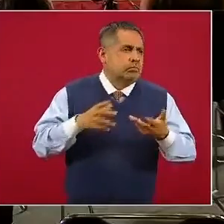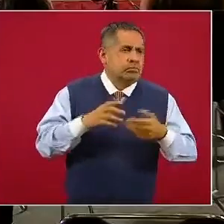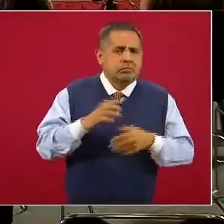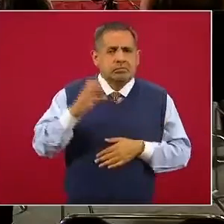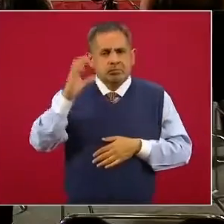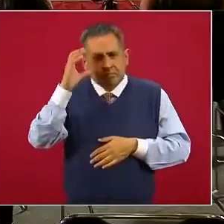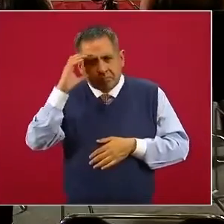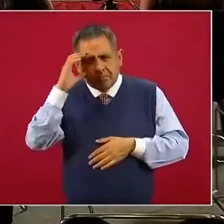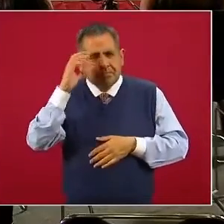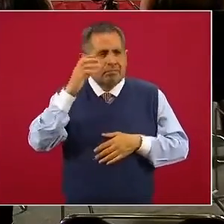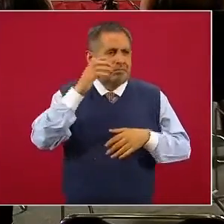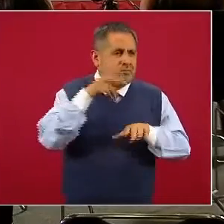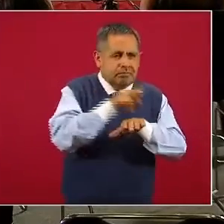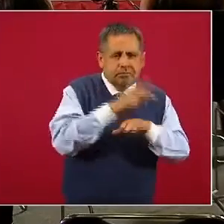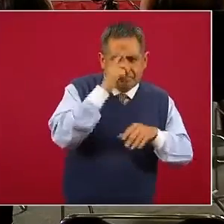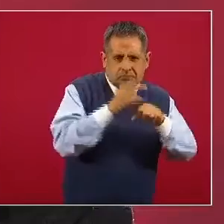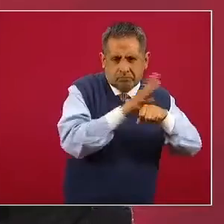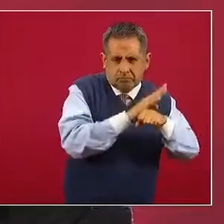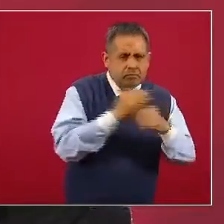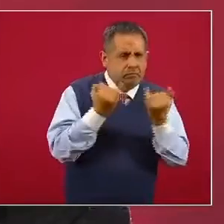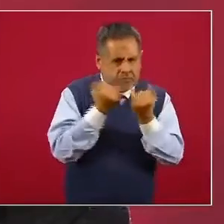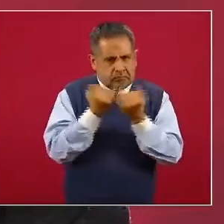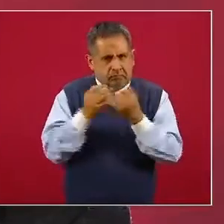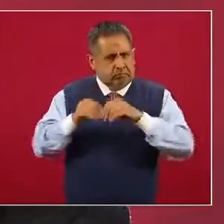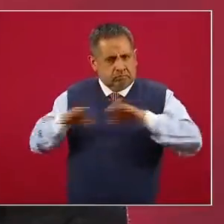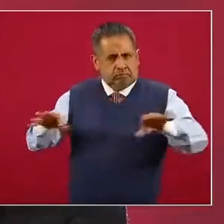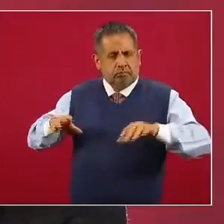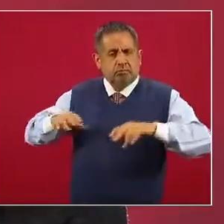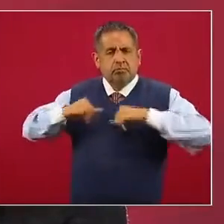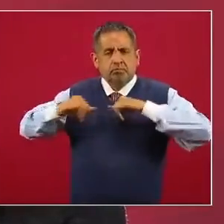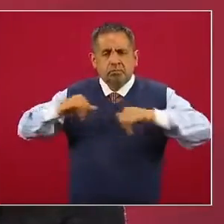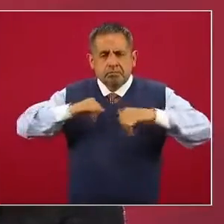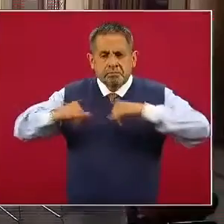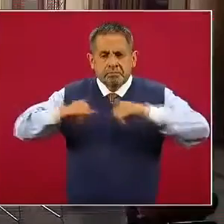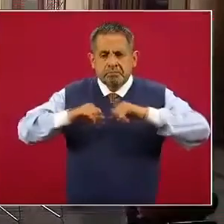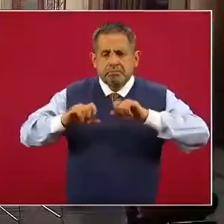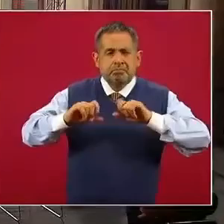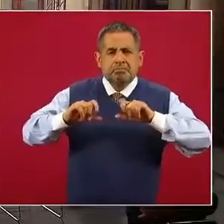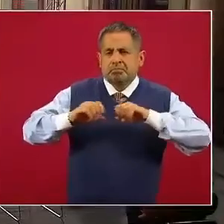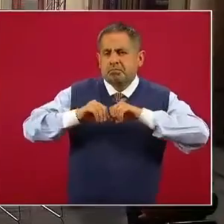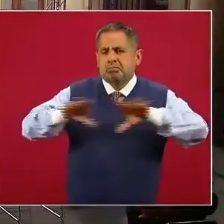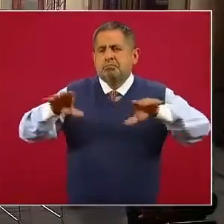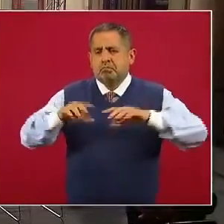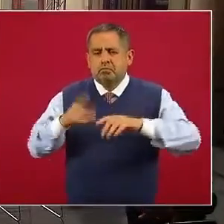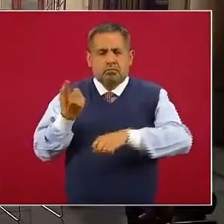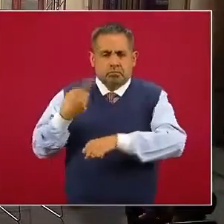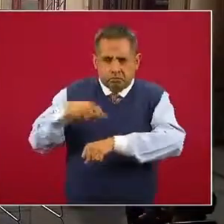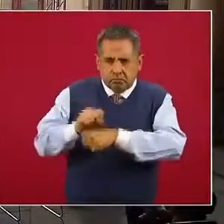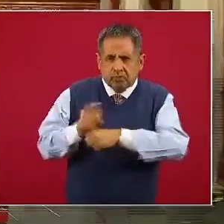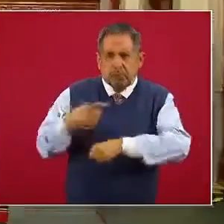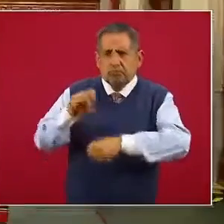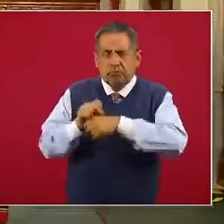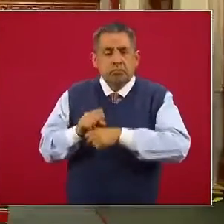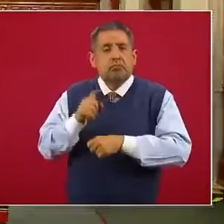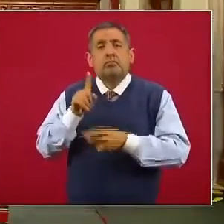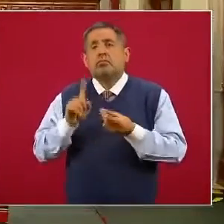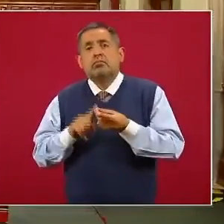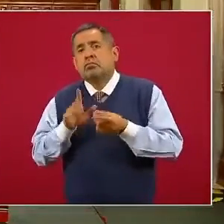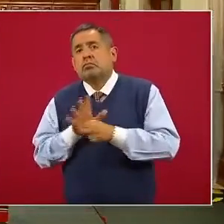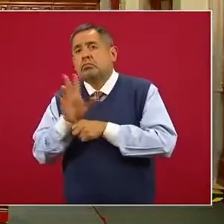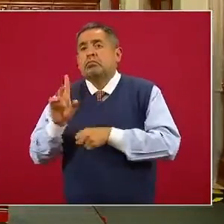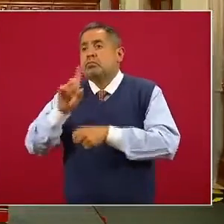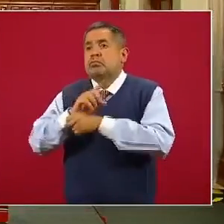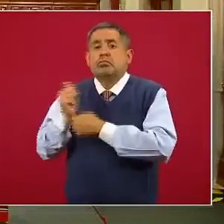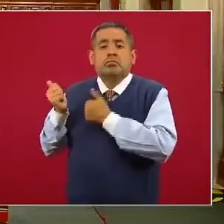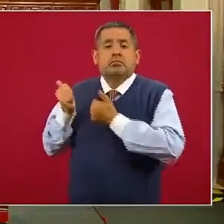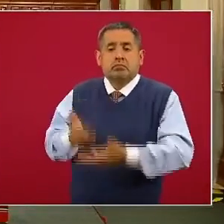camas para la atención de COVID. En este caso podemos poner un mapa que actualicemos semanalmente del momento en que se distribuyen las